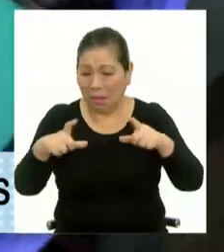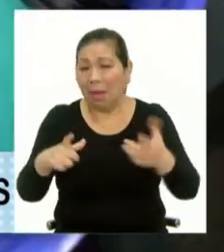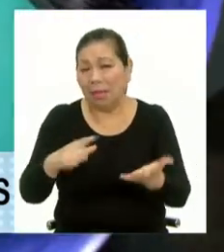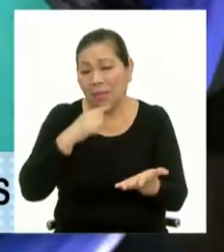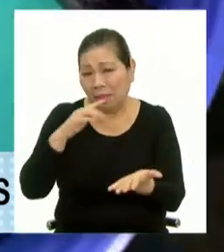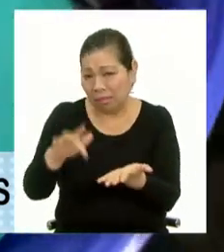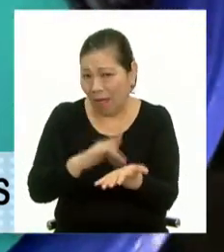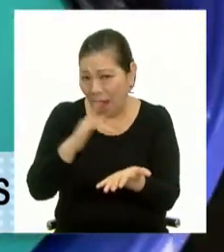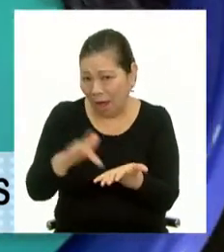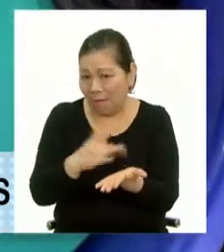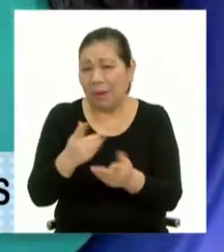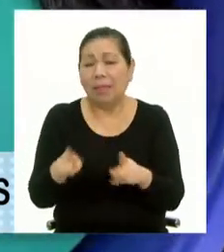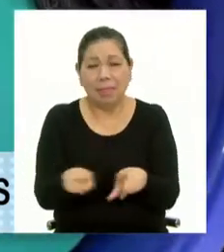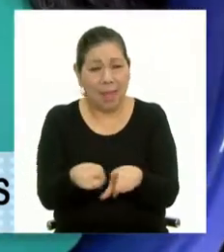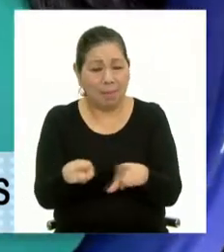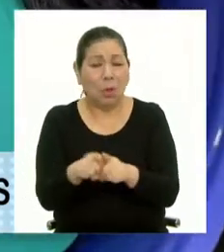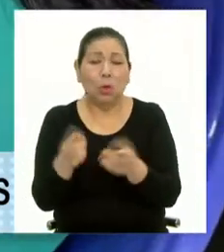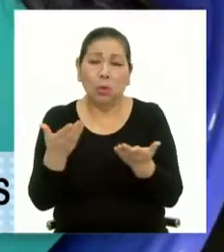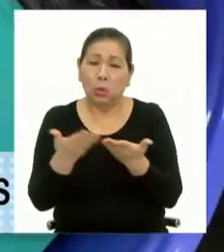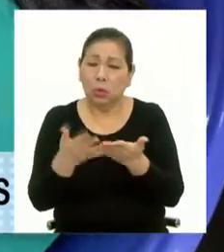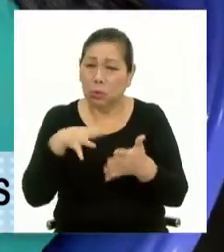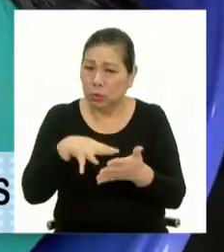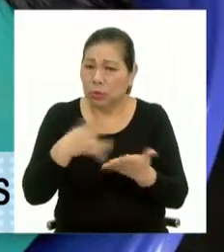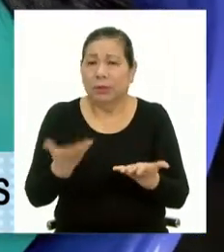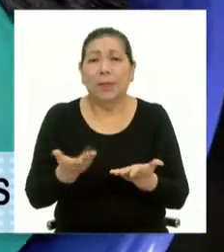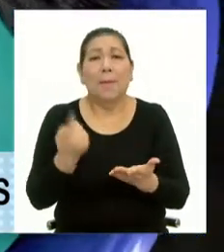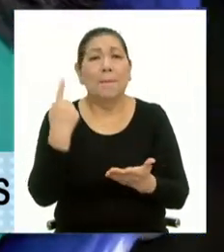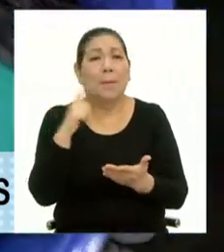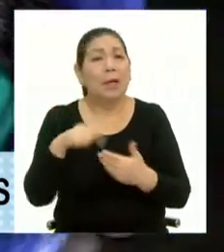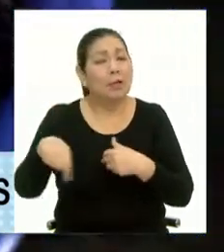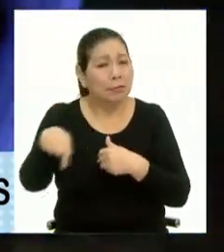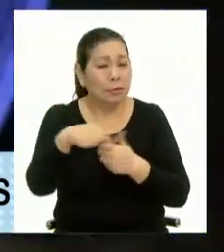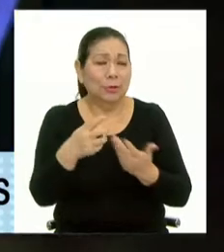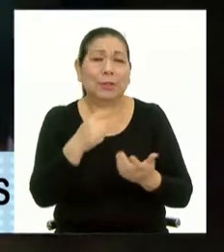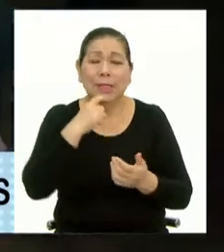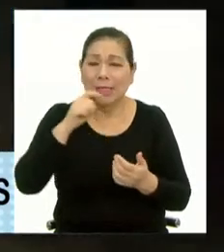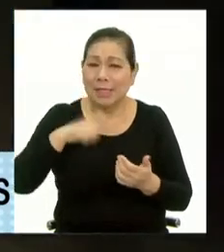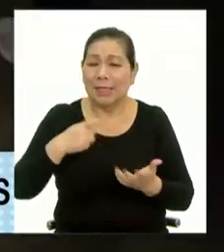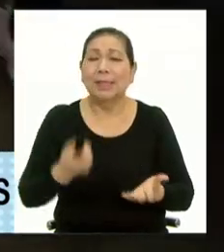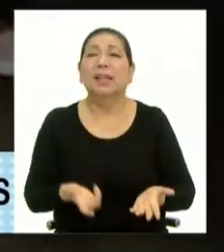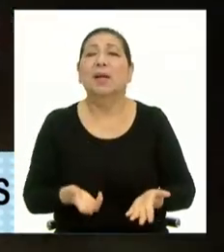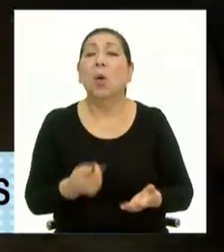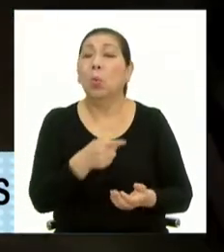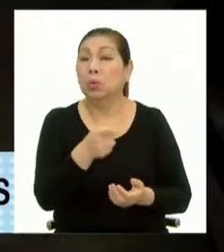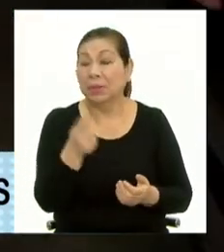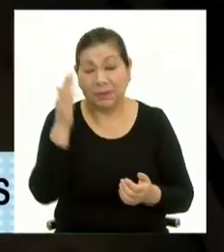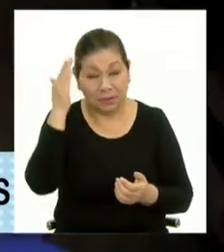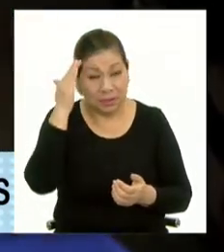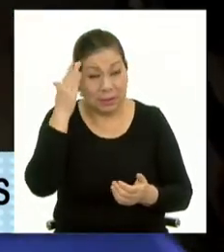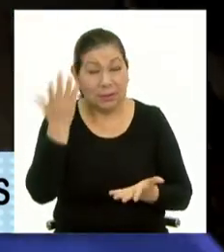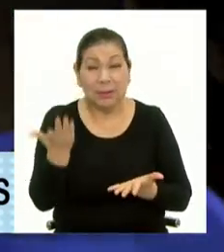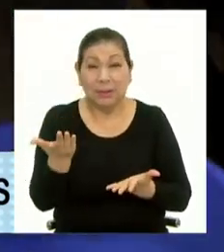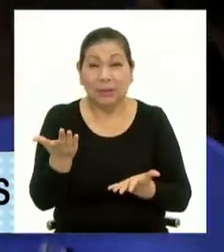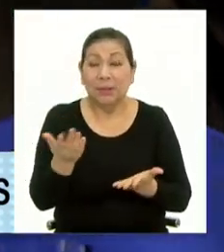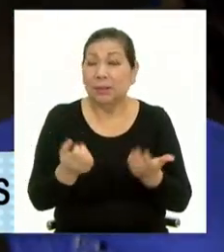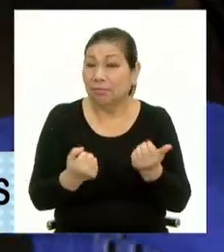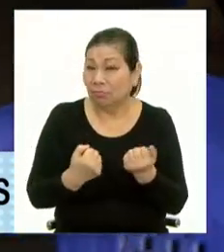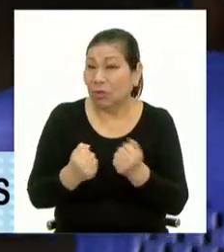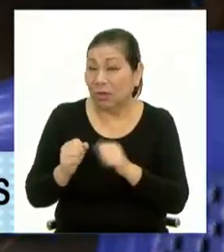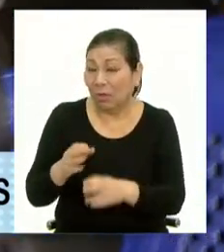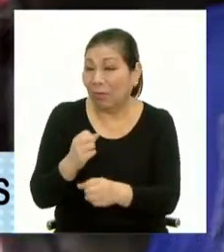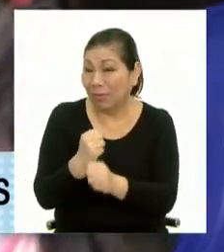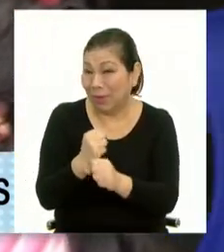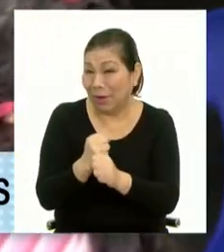que los niños también estudien. No tenemos ese recurso para nosotros. Frente a estas necesidades, ¿usted se ha visto obligada también a dejar